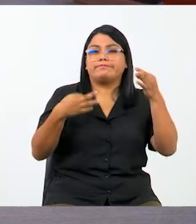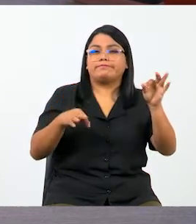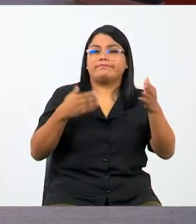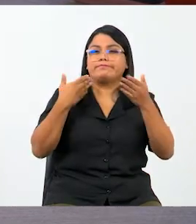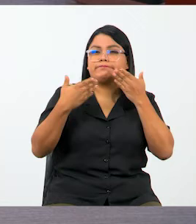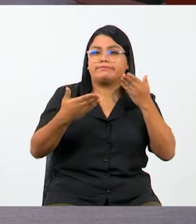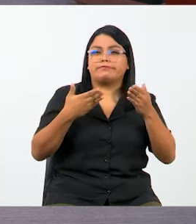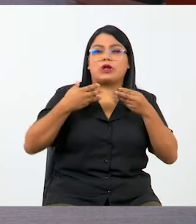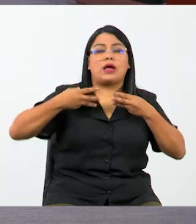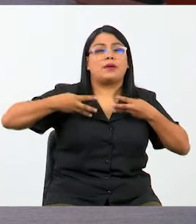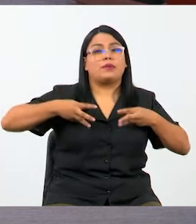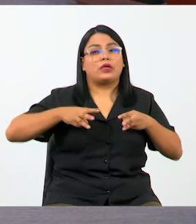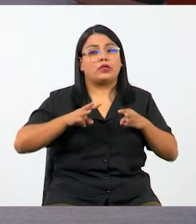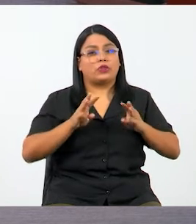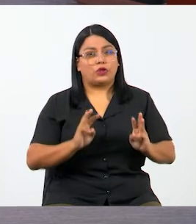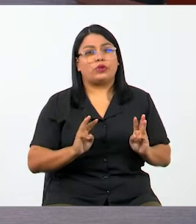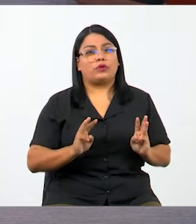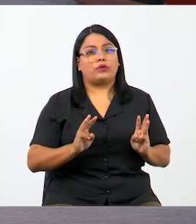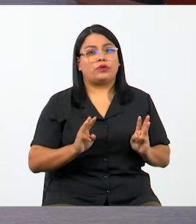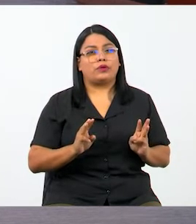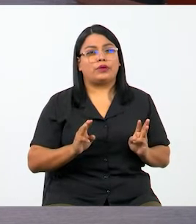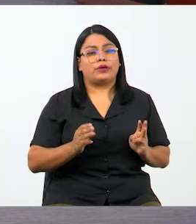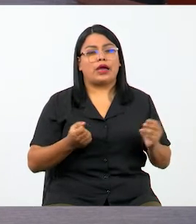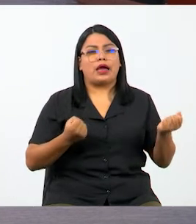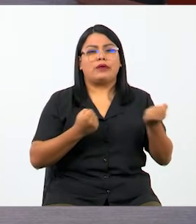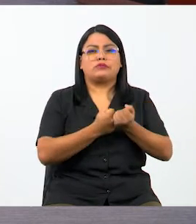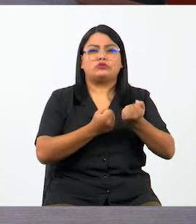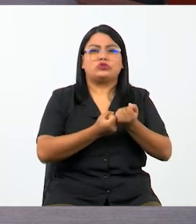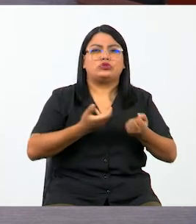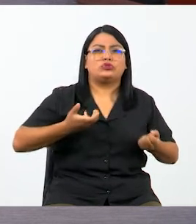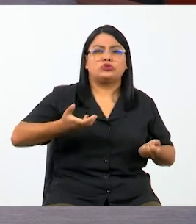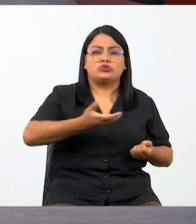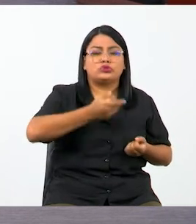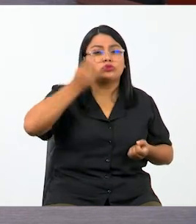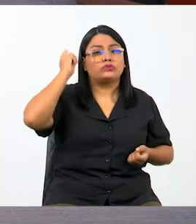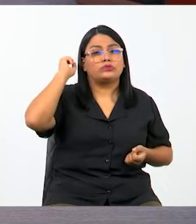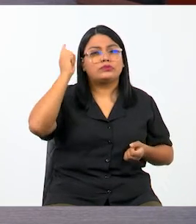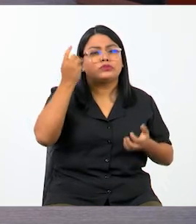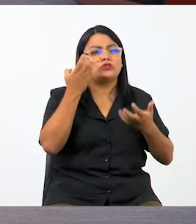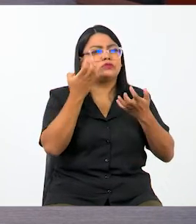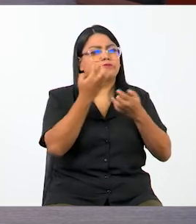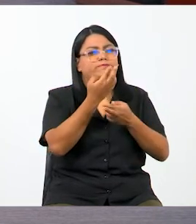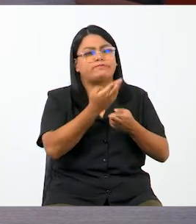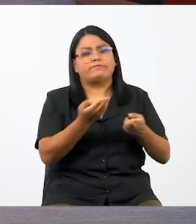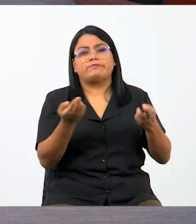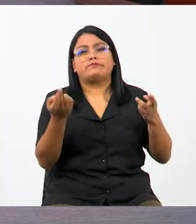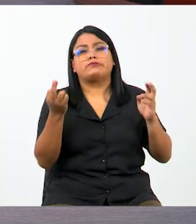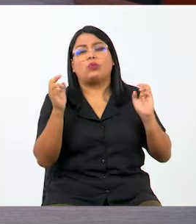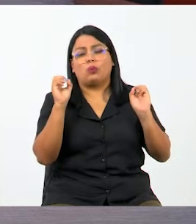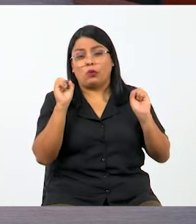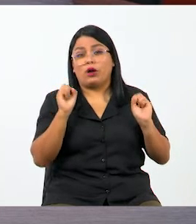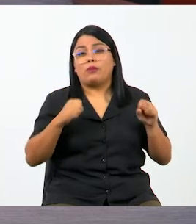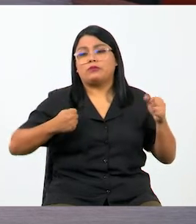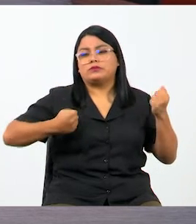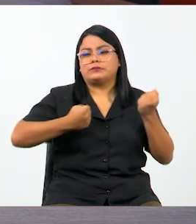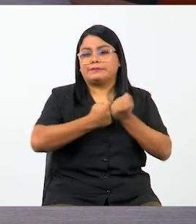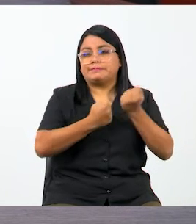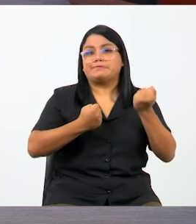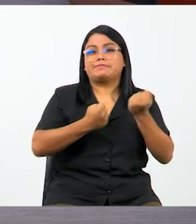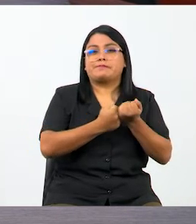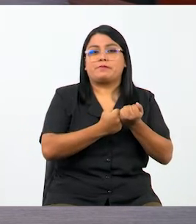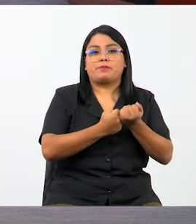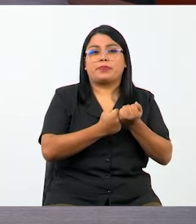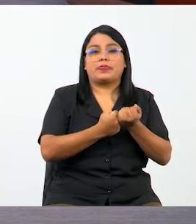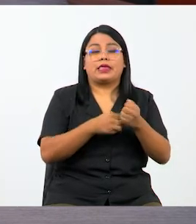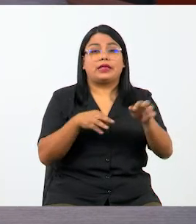nos ofrecen a nosotros como docentes muchos recursos de los que podamos apoyarnos. En estas dos